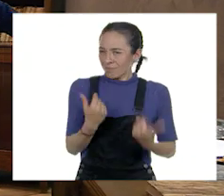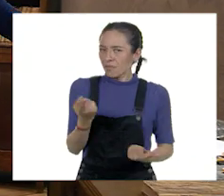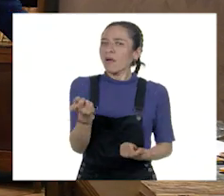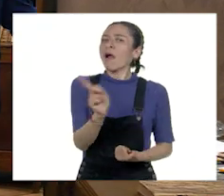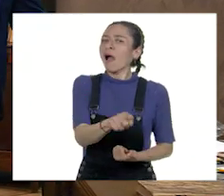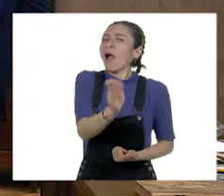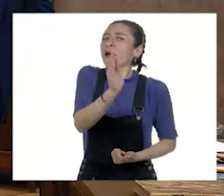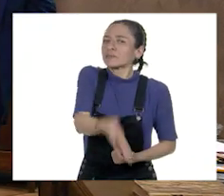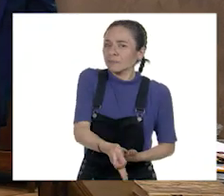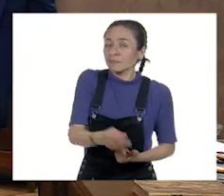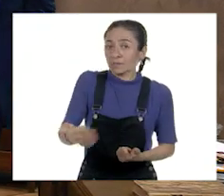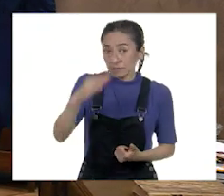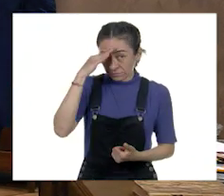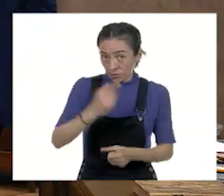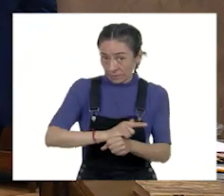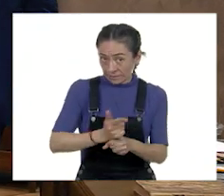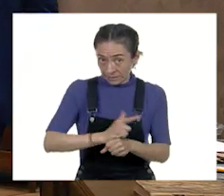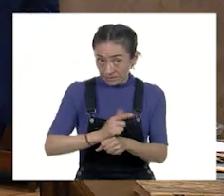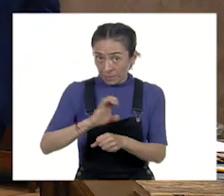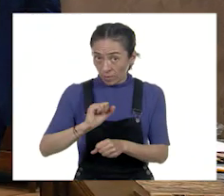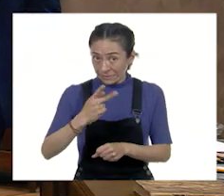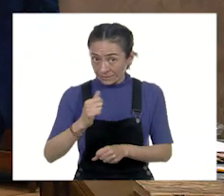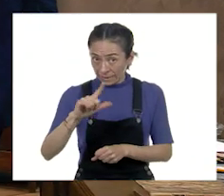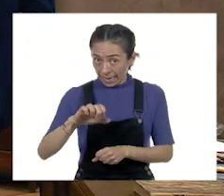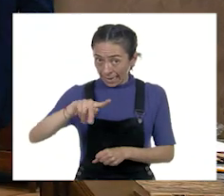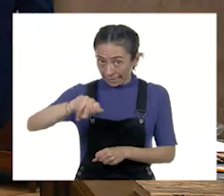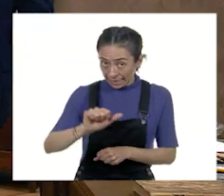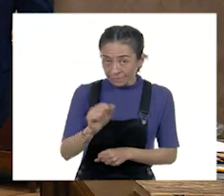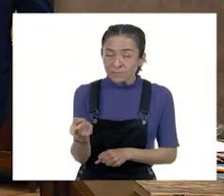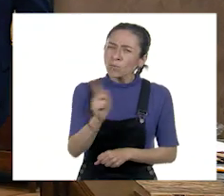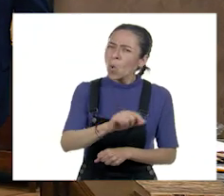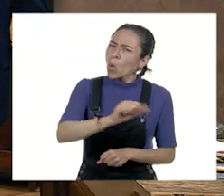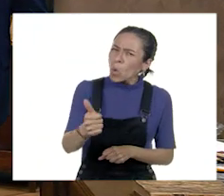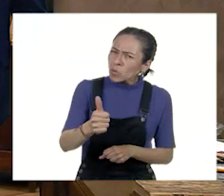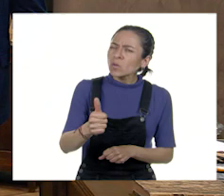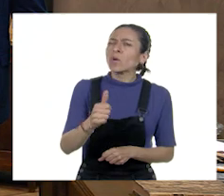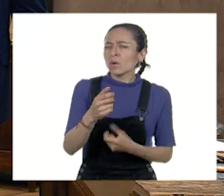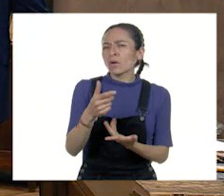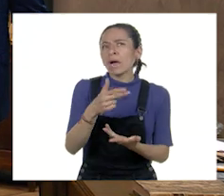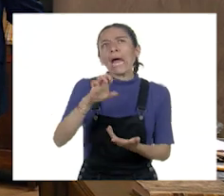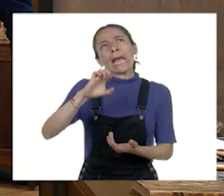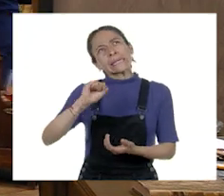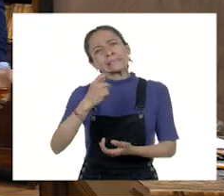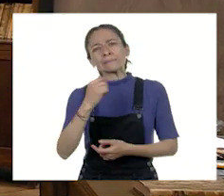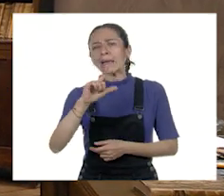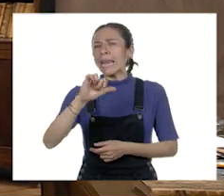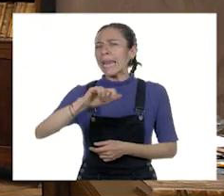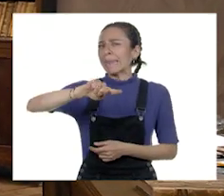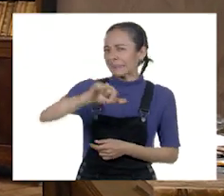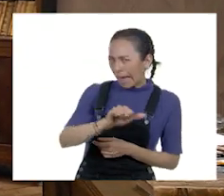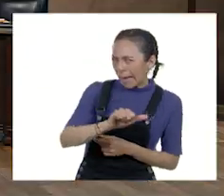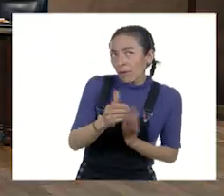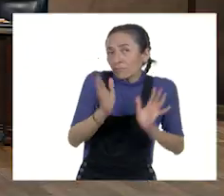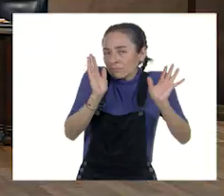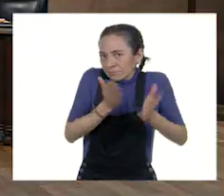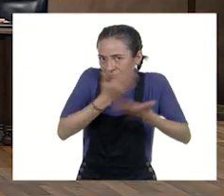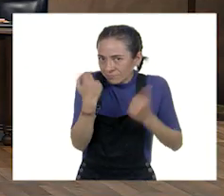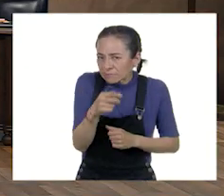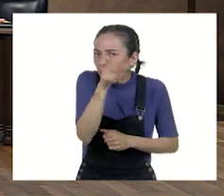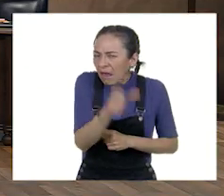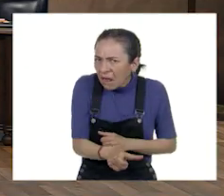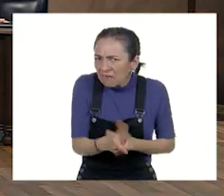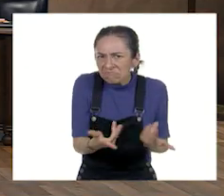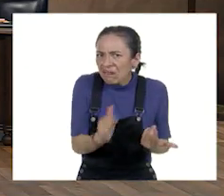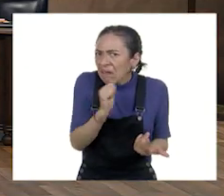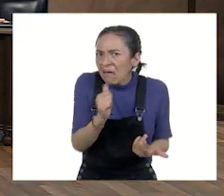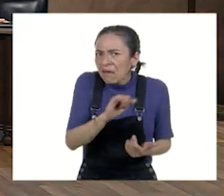el señor licenciado Espeleta. Porque el licenciado Rafael Espeleta, o Espelota, es un anciano que no ha servido nunca a ningún